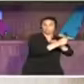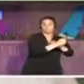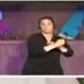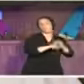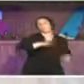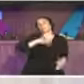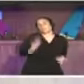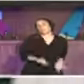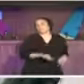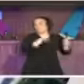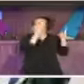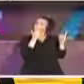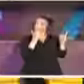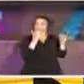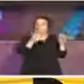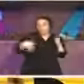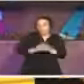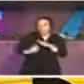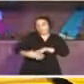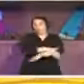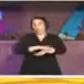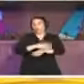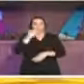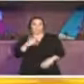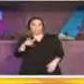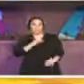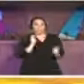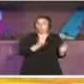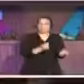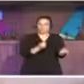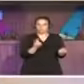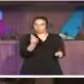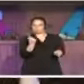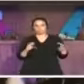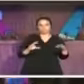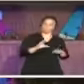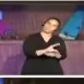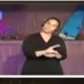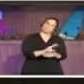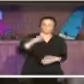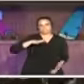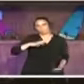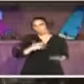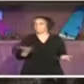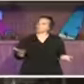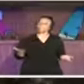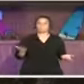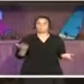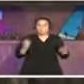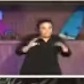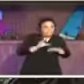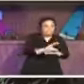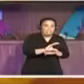libera, el gobierno le premia una indemnización, una